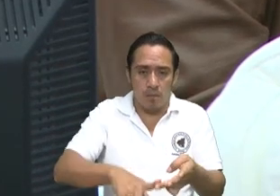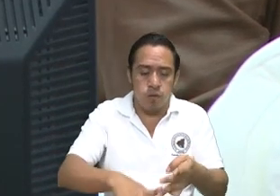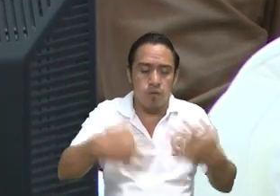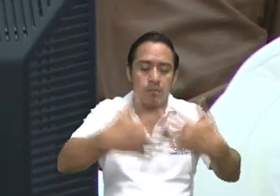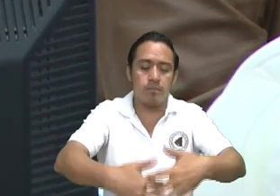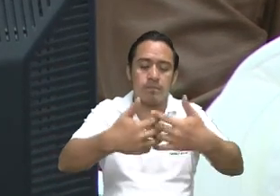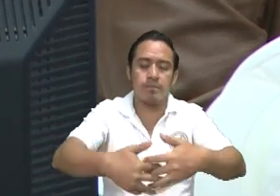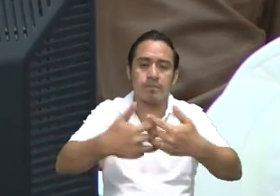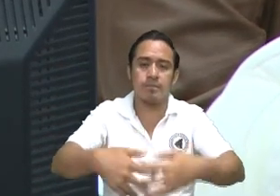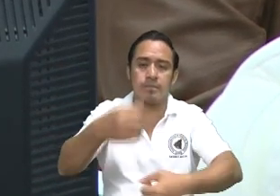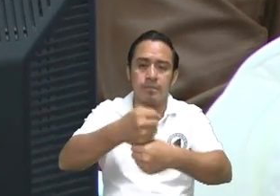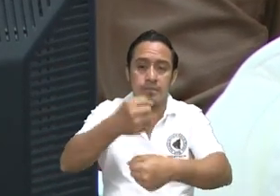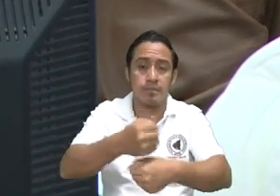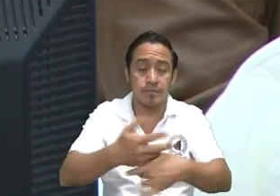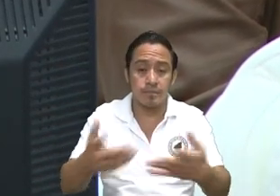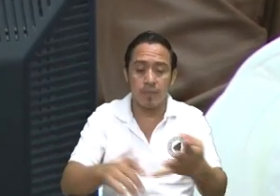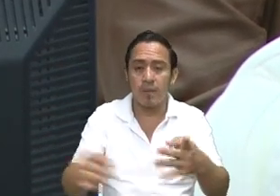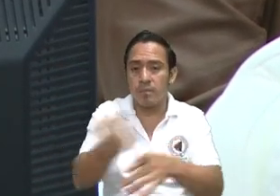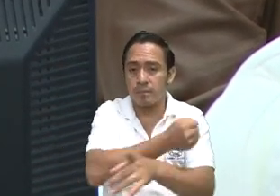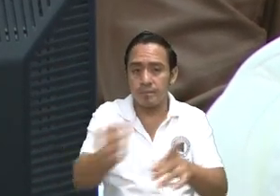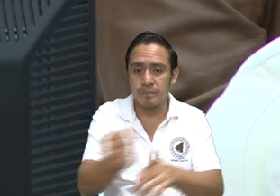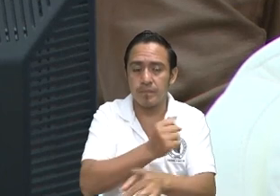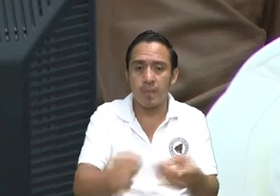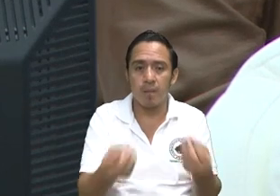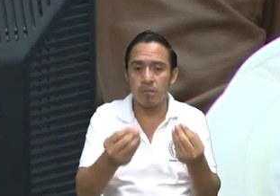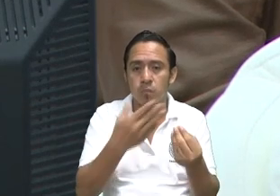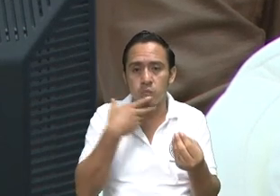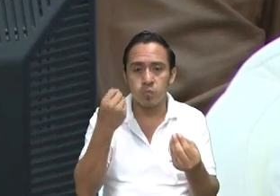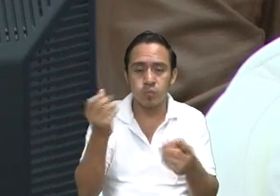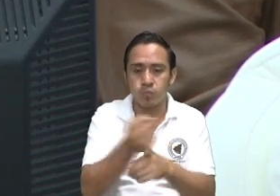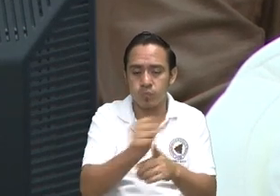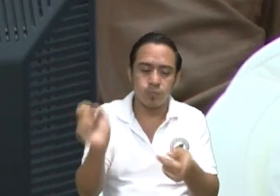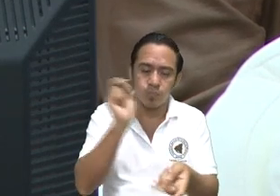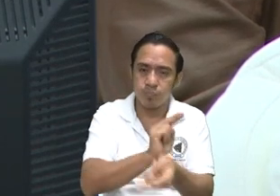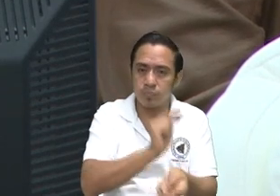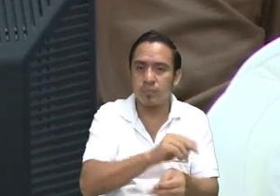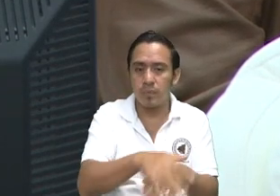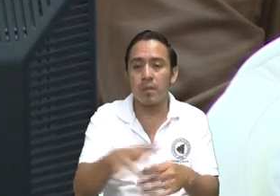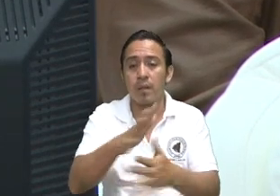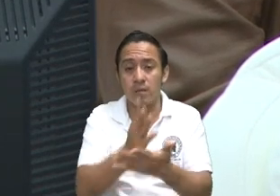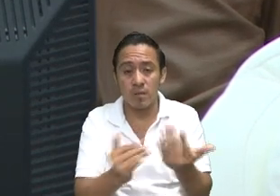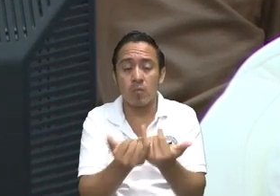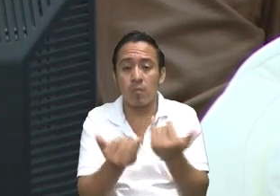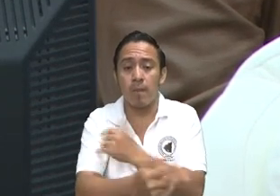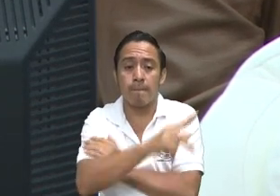maquinaria productiva, violaron y asesinaron a muchos jóvenes y a nuestros hermanos